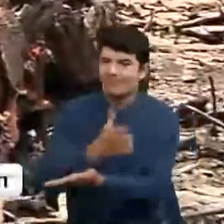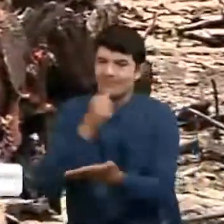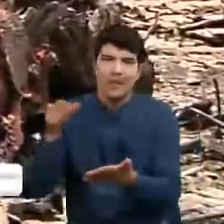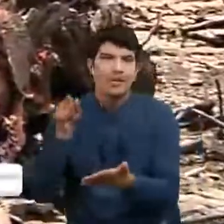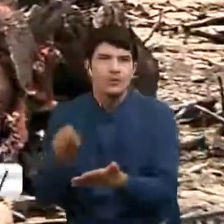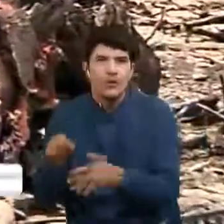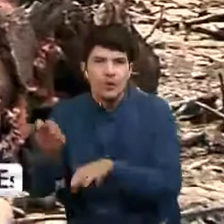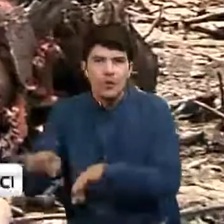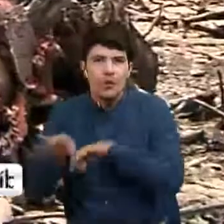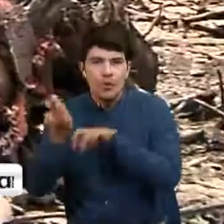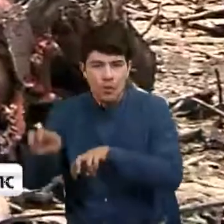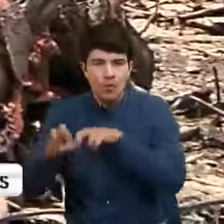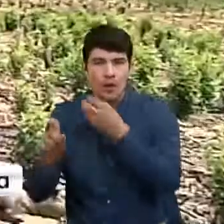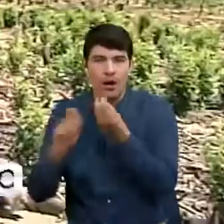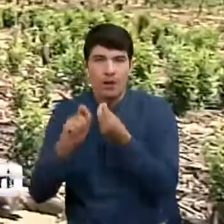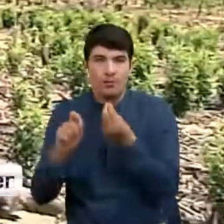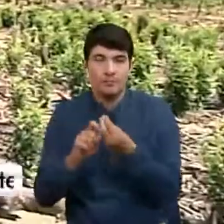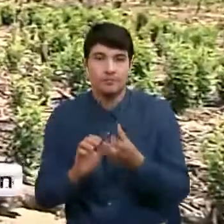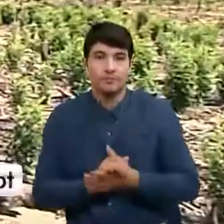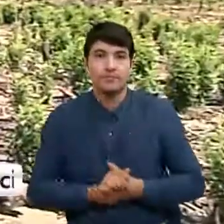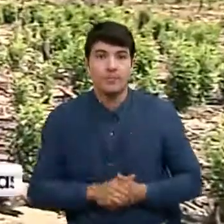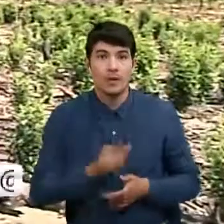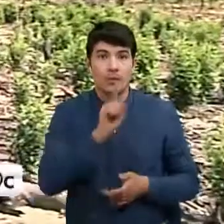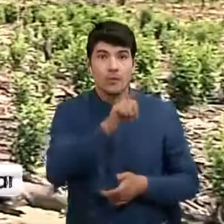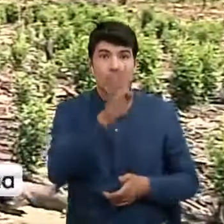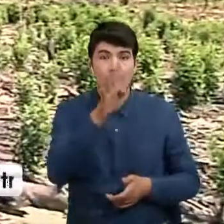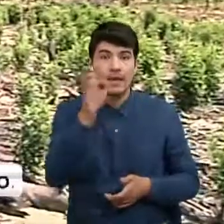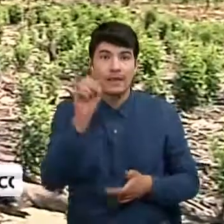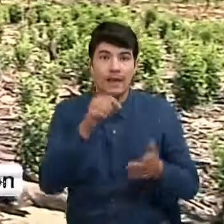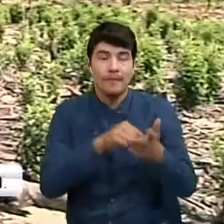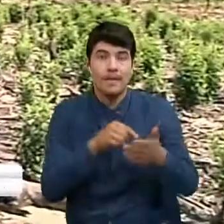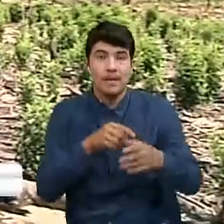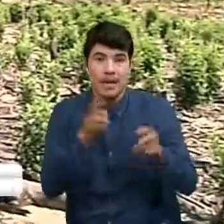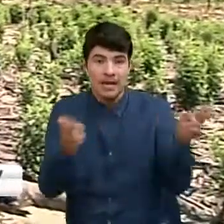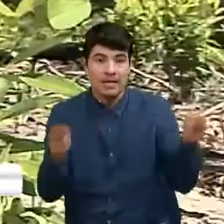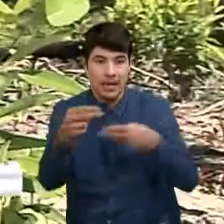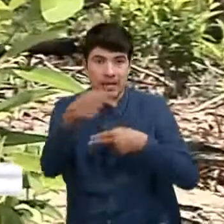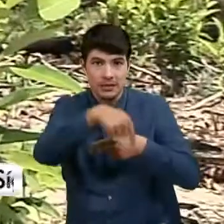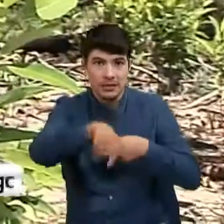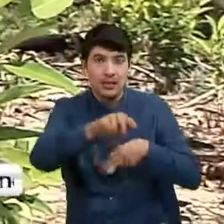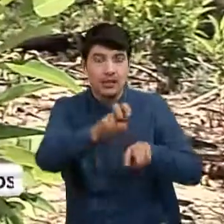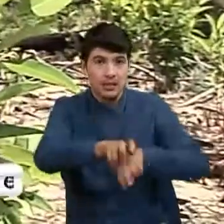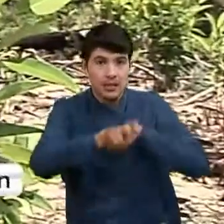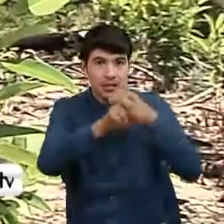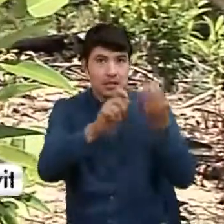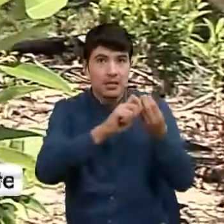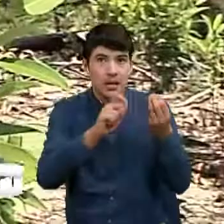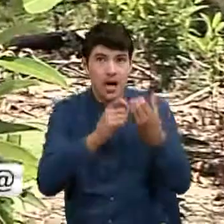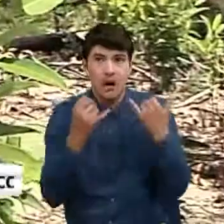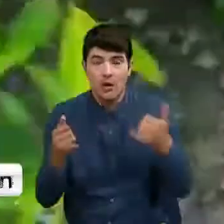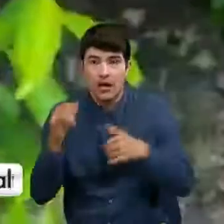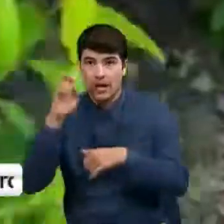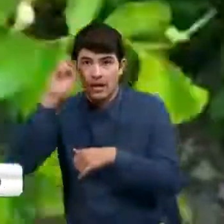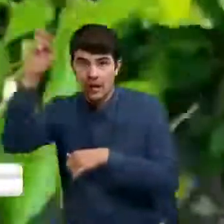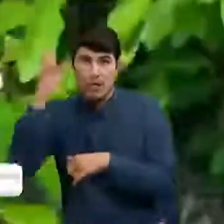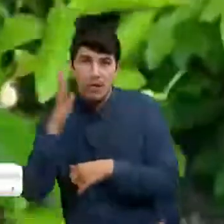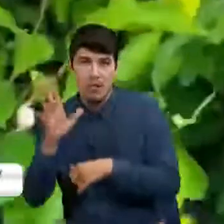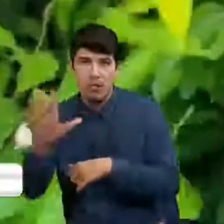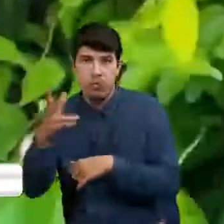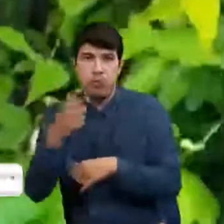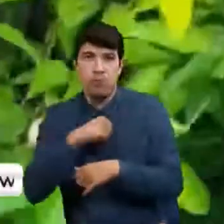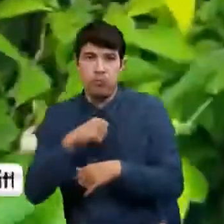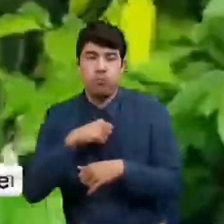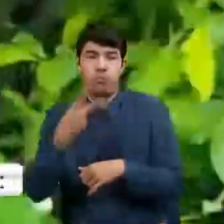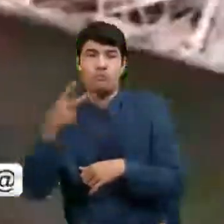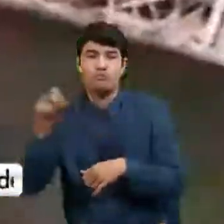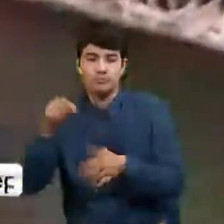146 mil hectáreas de coca sembradas en colombia la zona del catatumbo en norte de santander posee 20 mil actualmente según la estadística aumentó